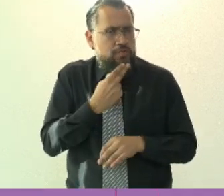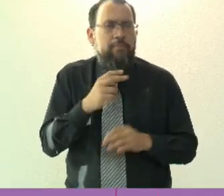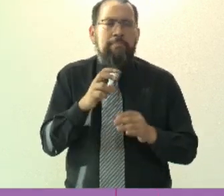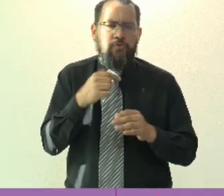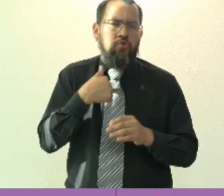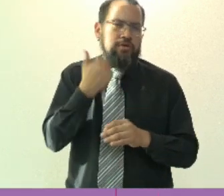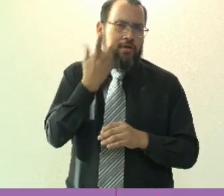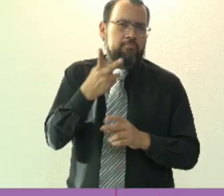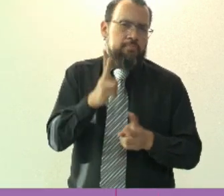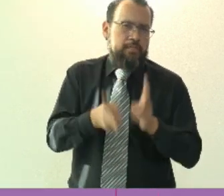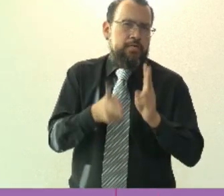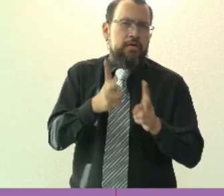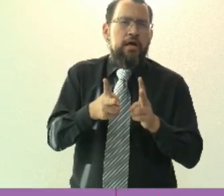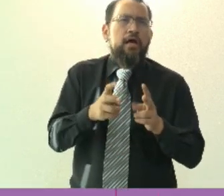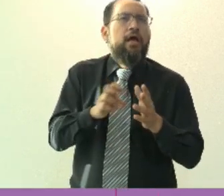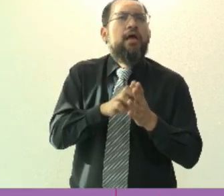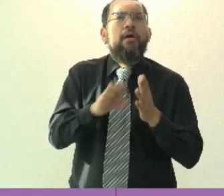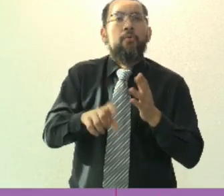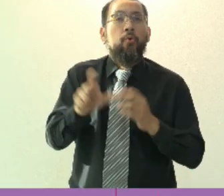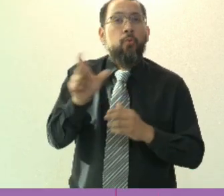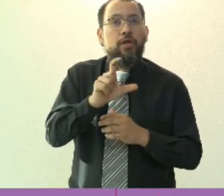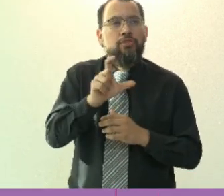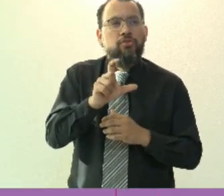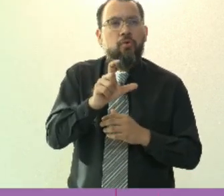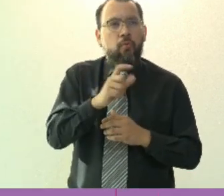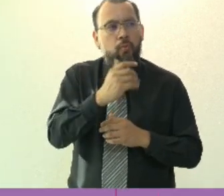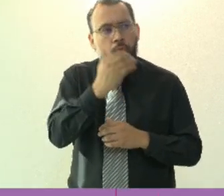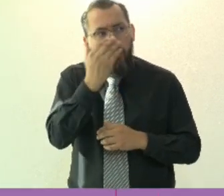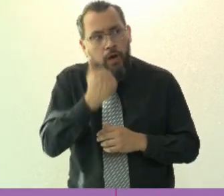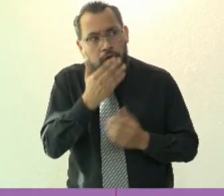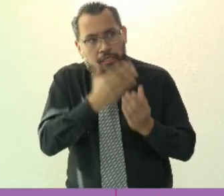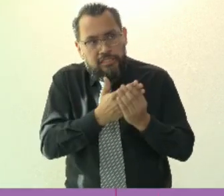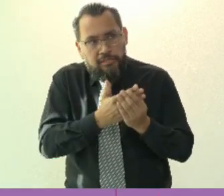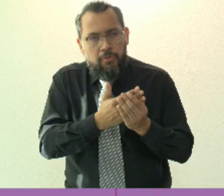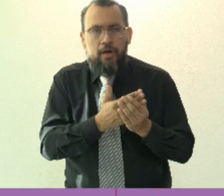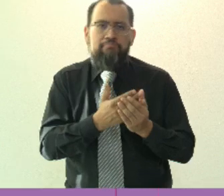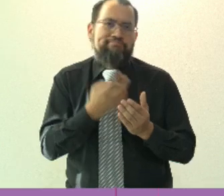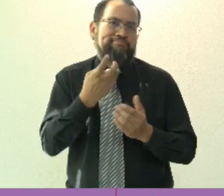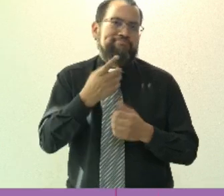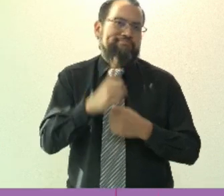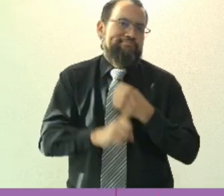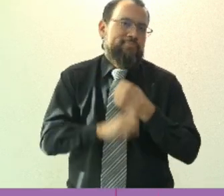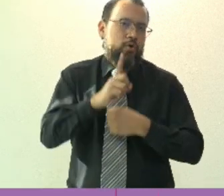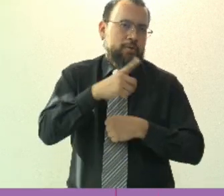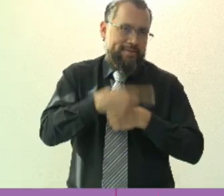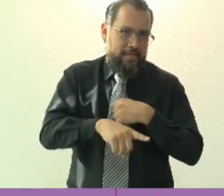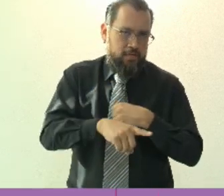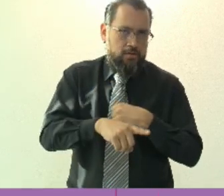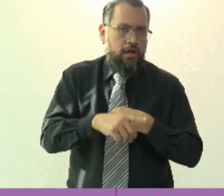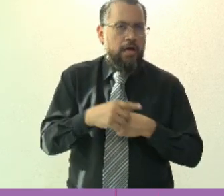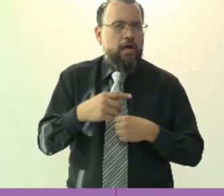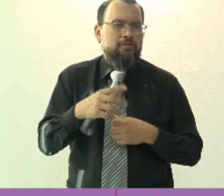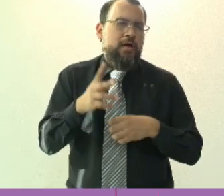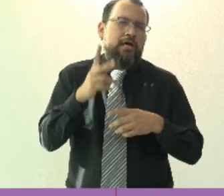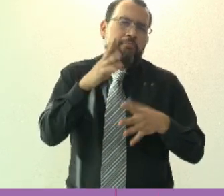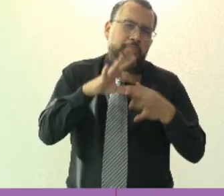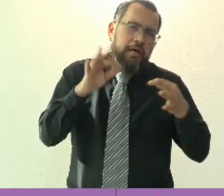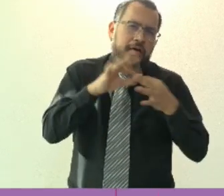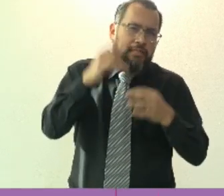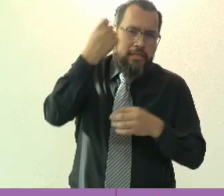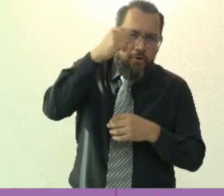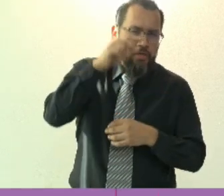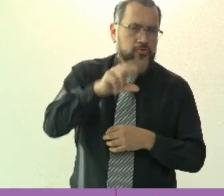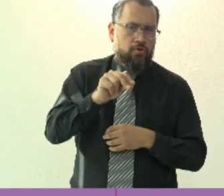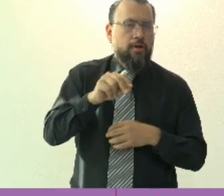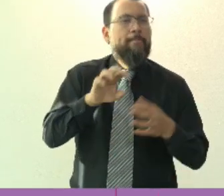bien los daños que generó no tener, para que entonces se comprenda mejor esa utilidad, más que teórica, práctica. Yo he estado